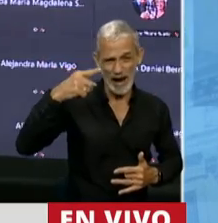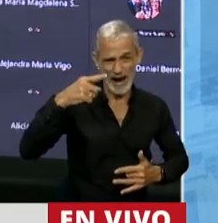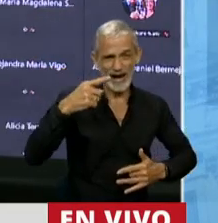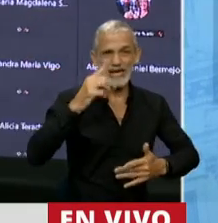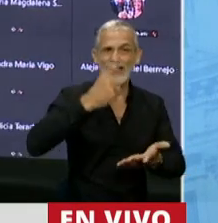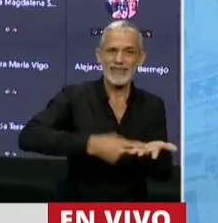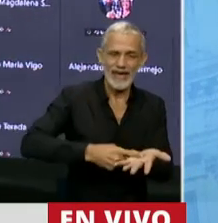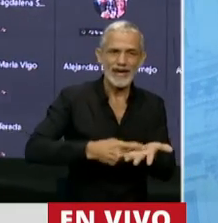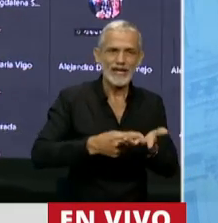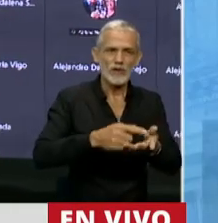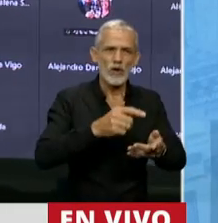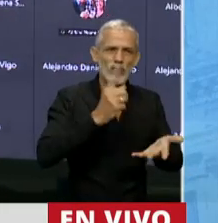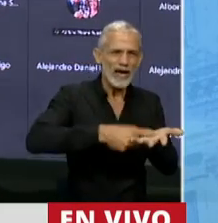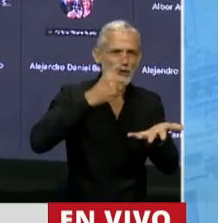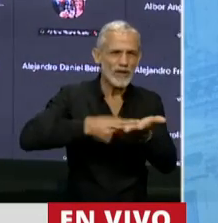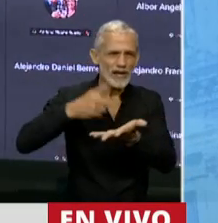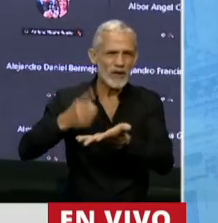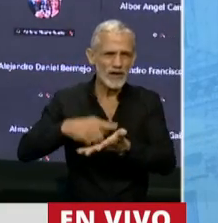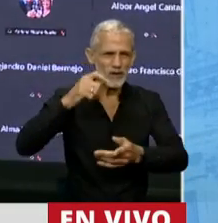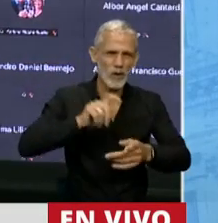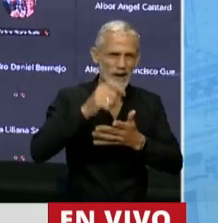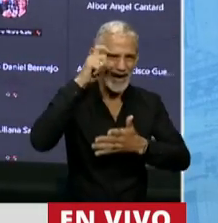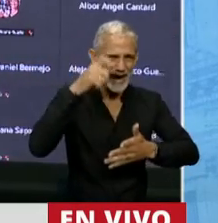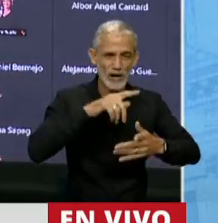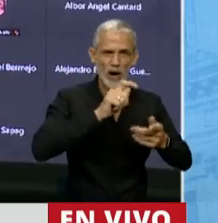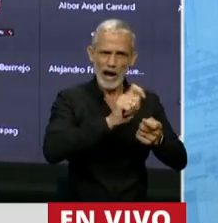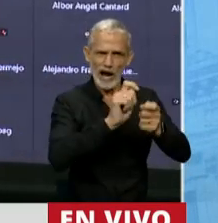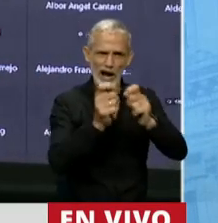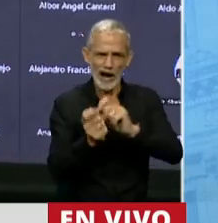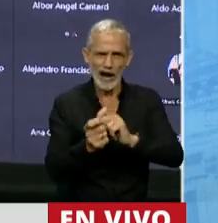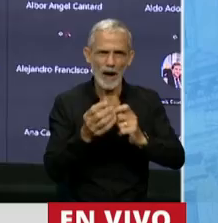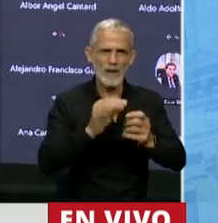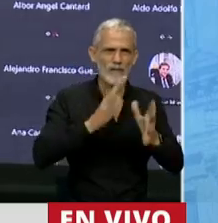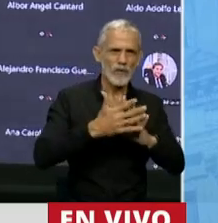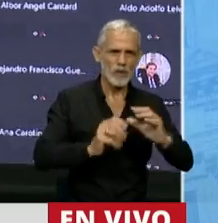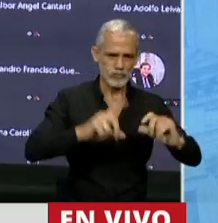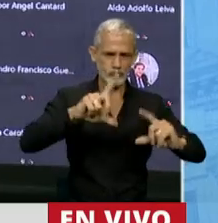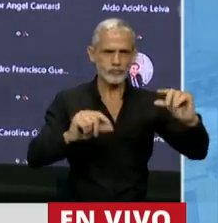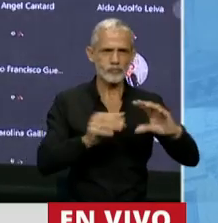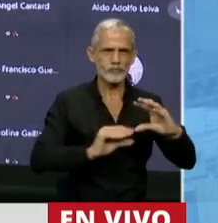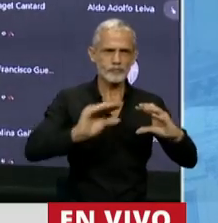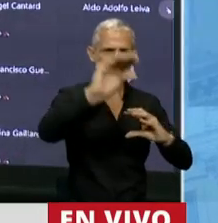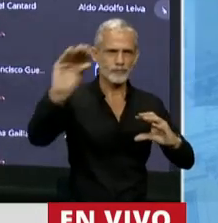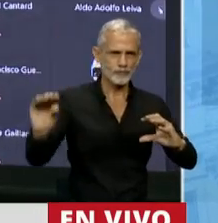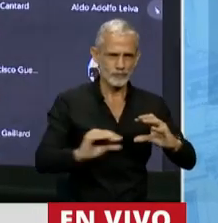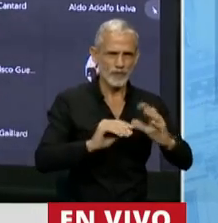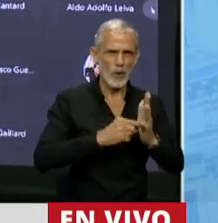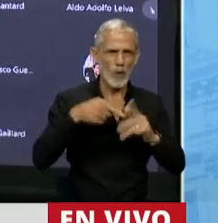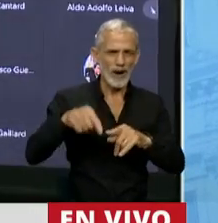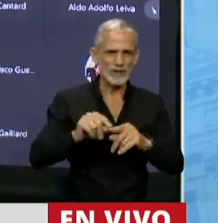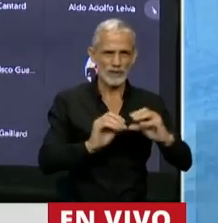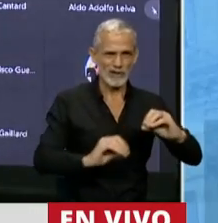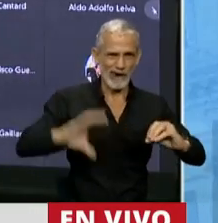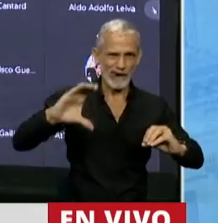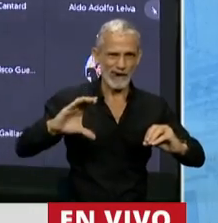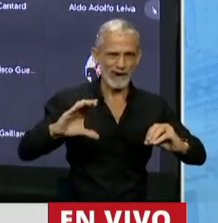inicia esta serie de decretos, modifica arbitrariamente la participación de la ciudad autónoma de Buenos Aires, porque hemos